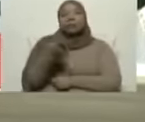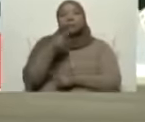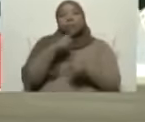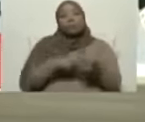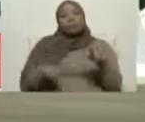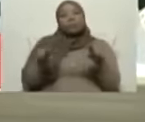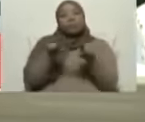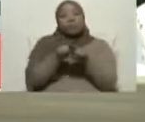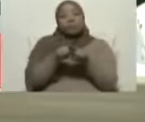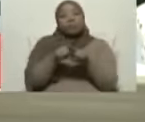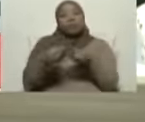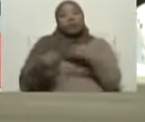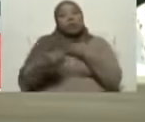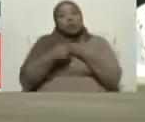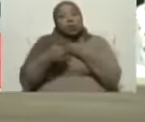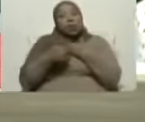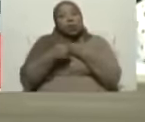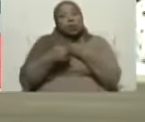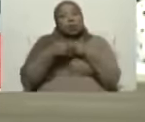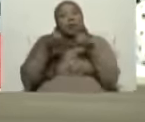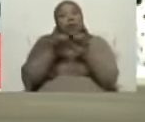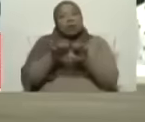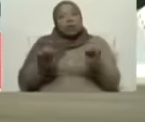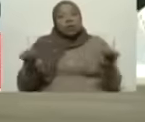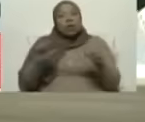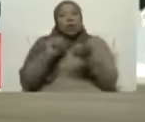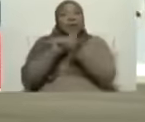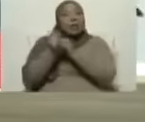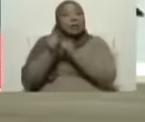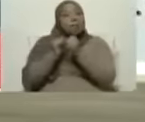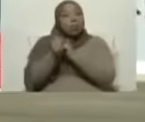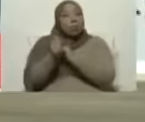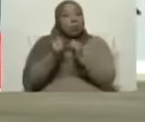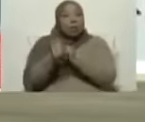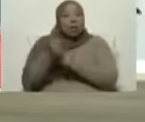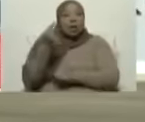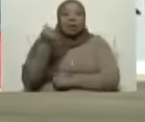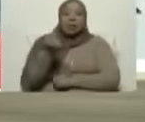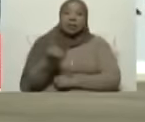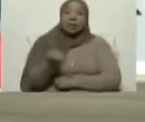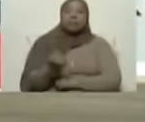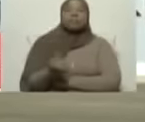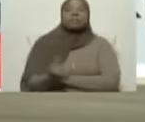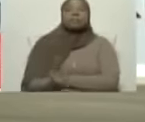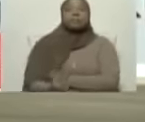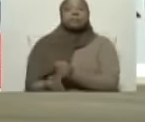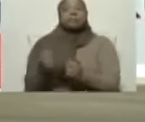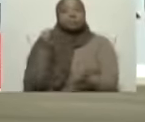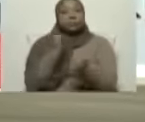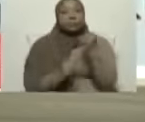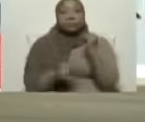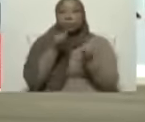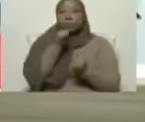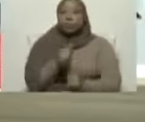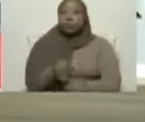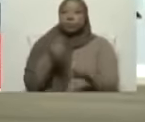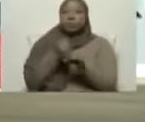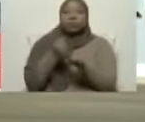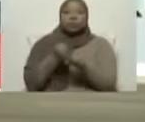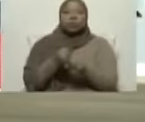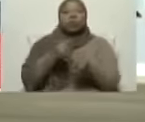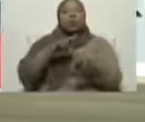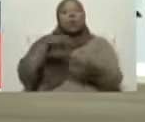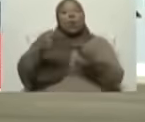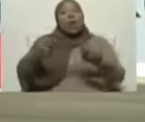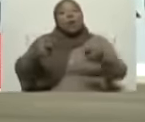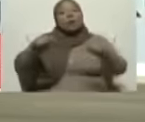Igualmente, afecta la educación, el deporte, la economía y en este último caso,